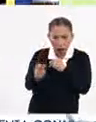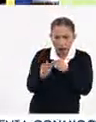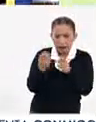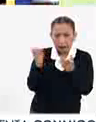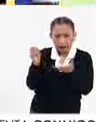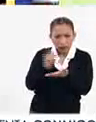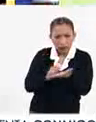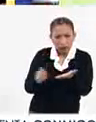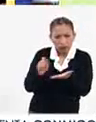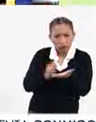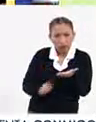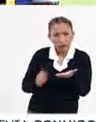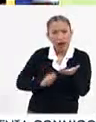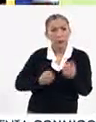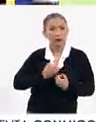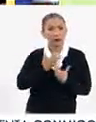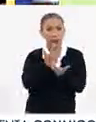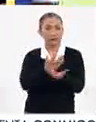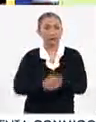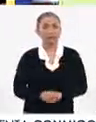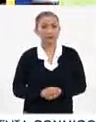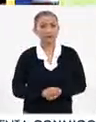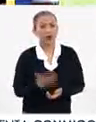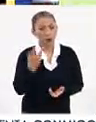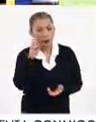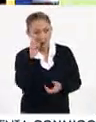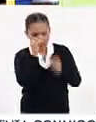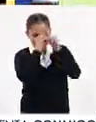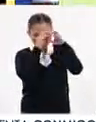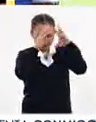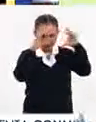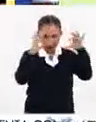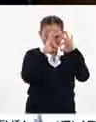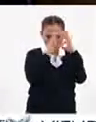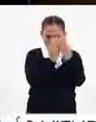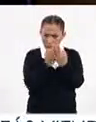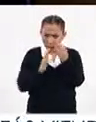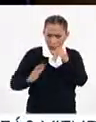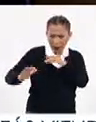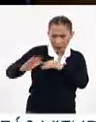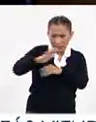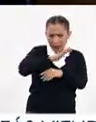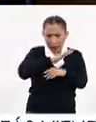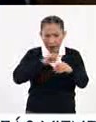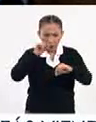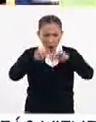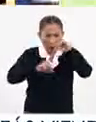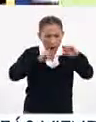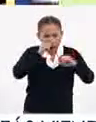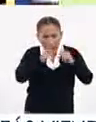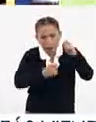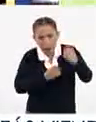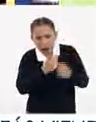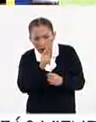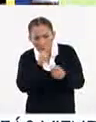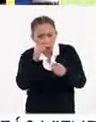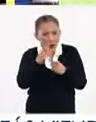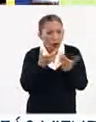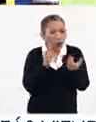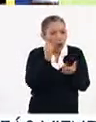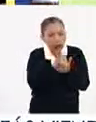sonoridad justamente de la poesía. Ves imágenes, atmósferas, te vas metiendo y solo quieres